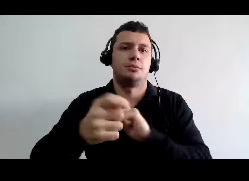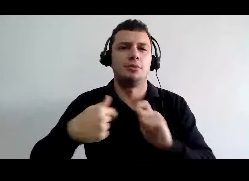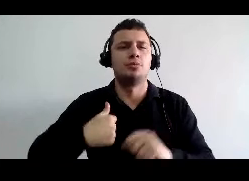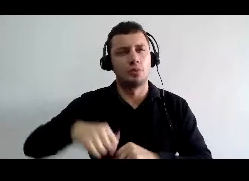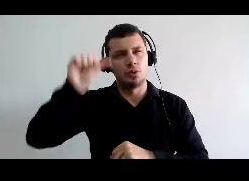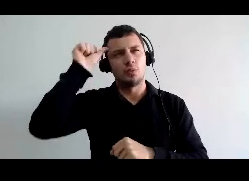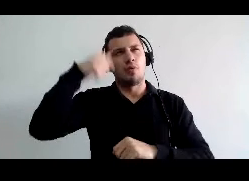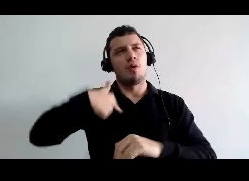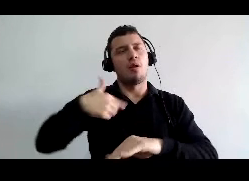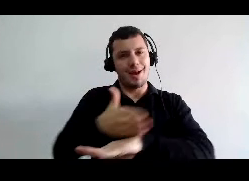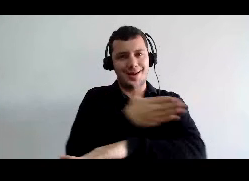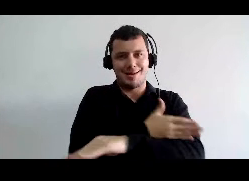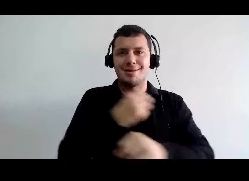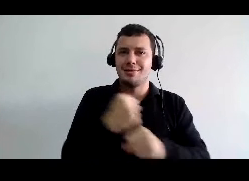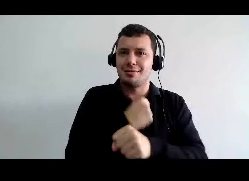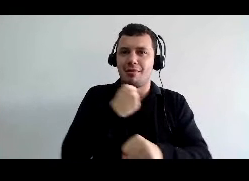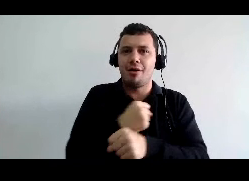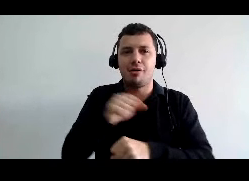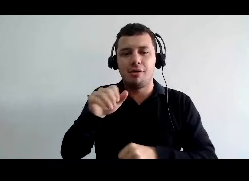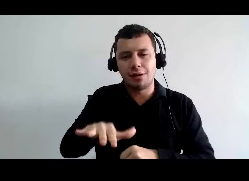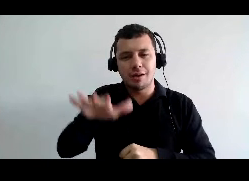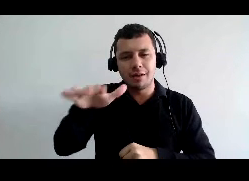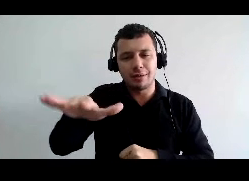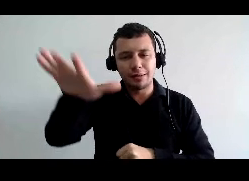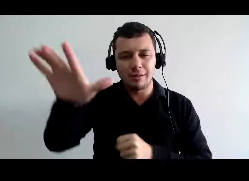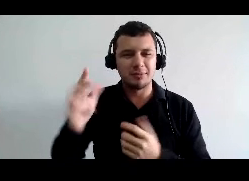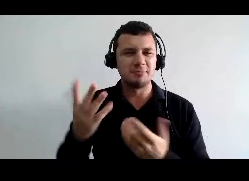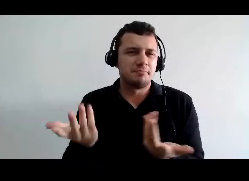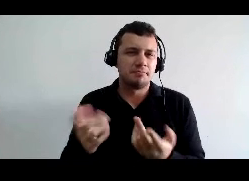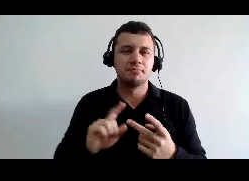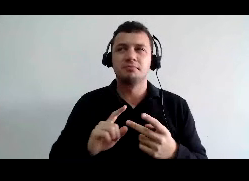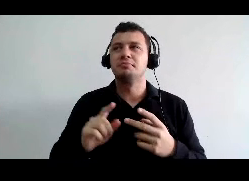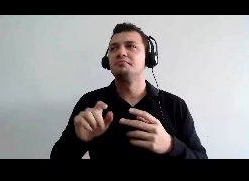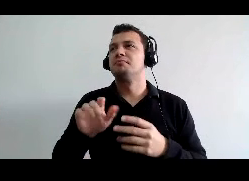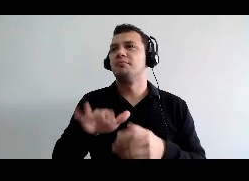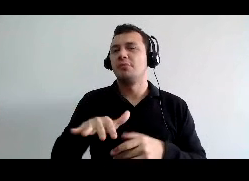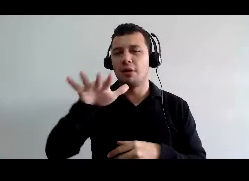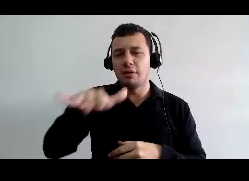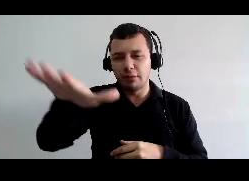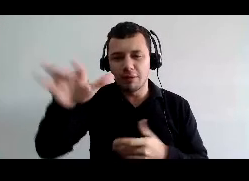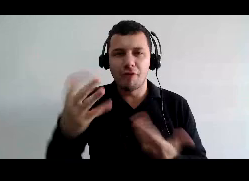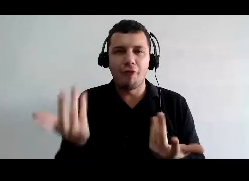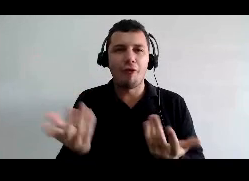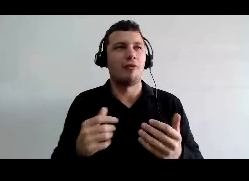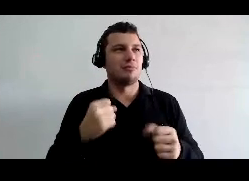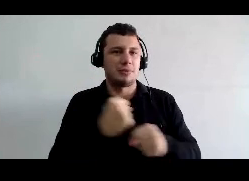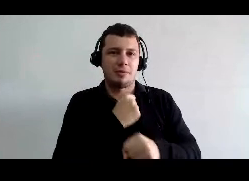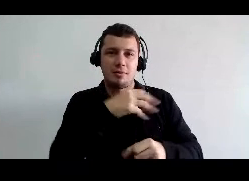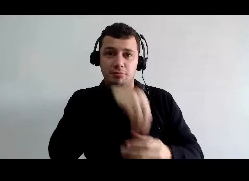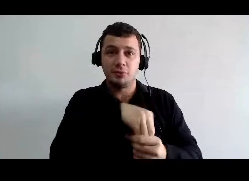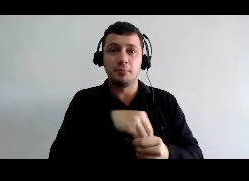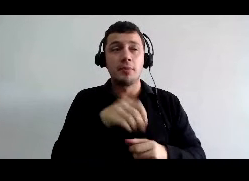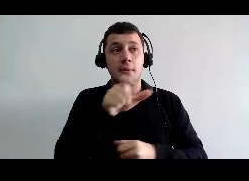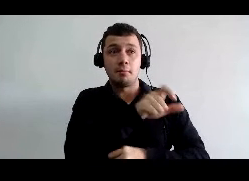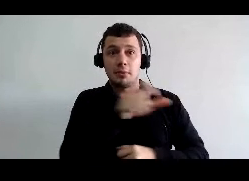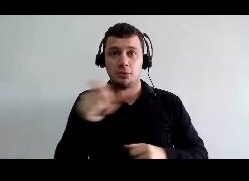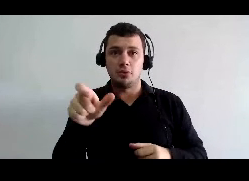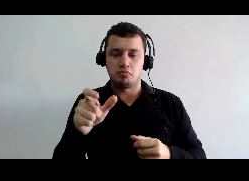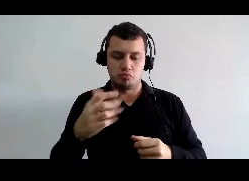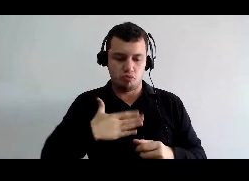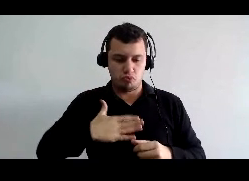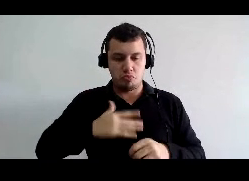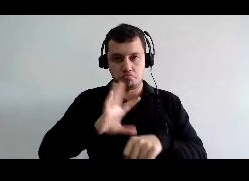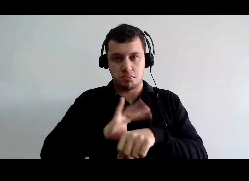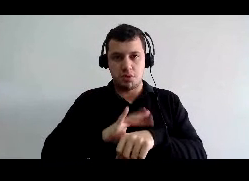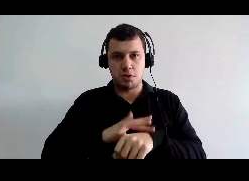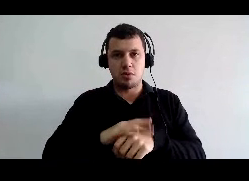y cuando hice rural, las instituciones de salud, a los profesionales de la salud nos entregaban las batas para trabajar dentro de la